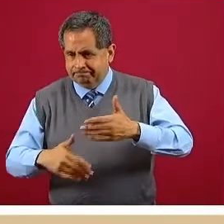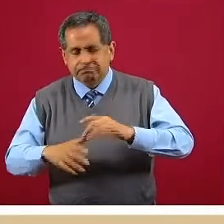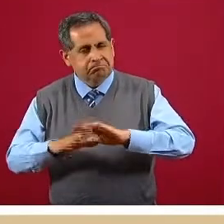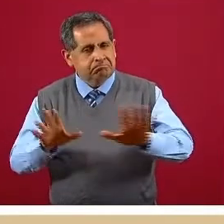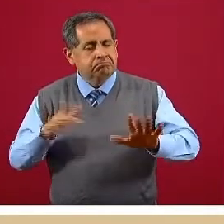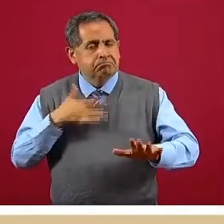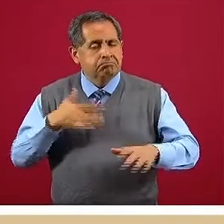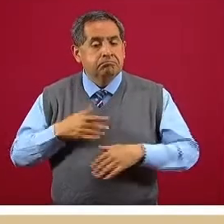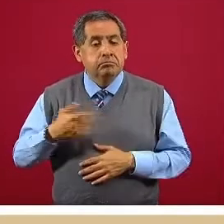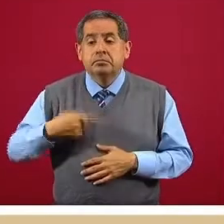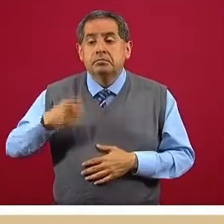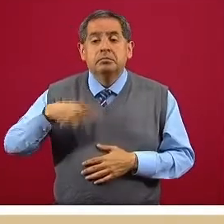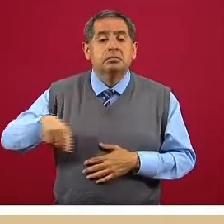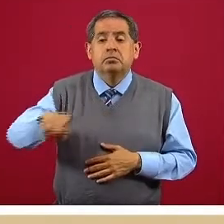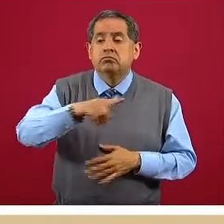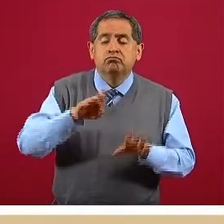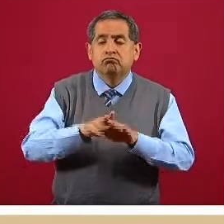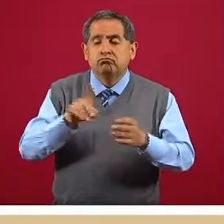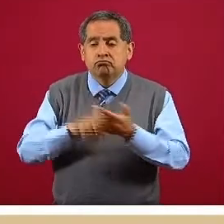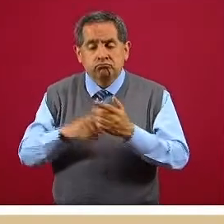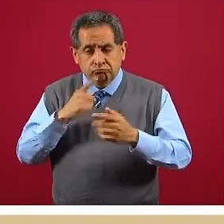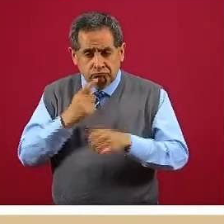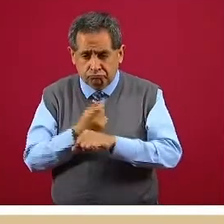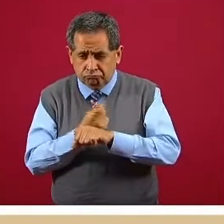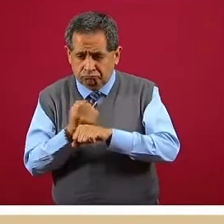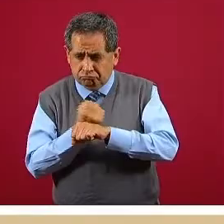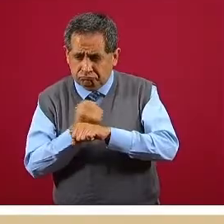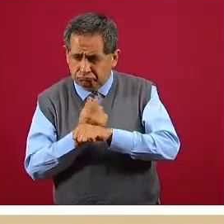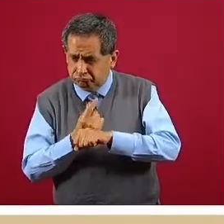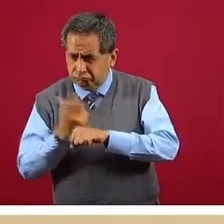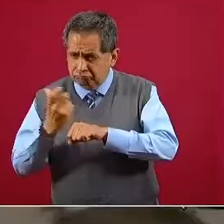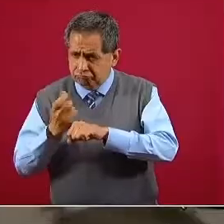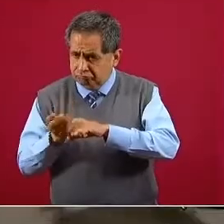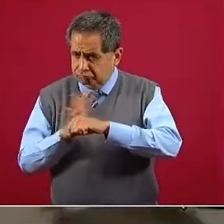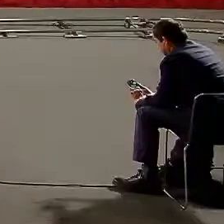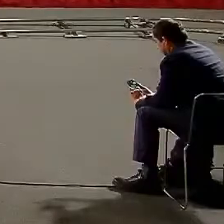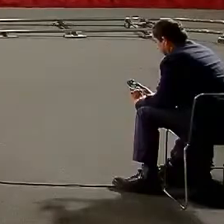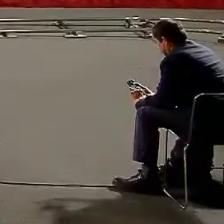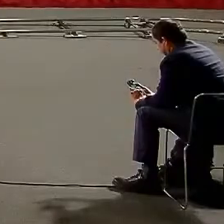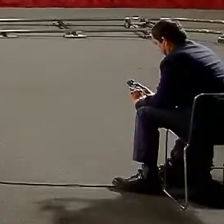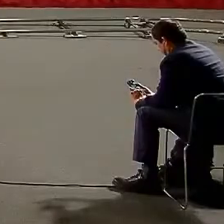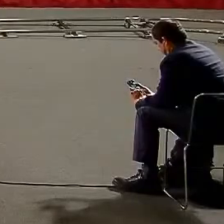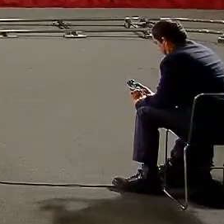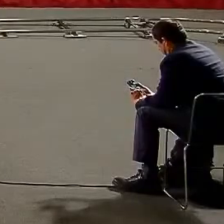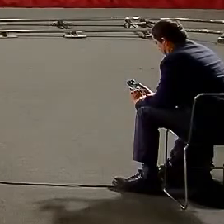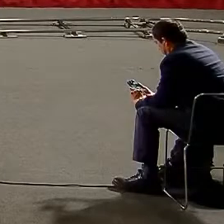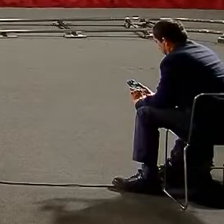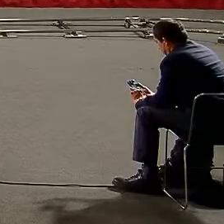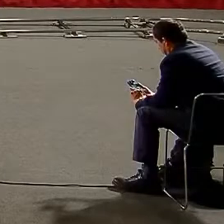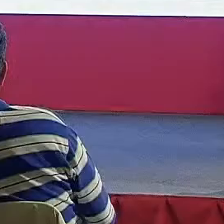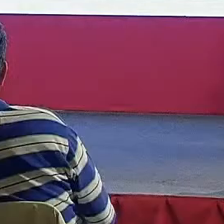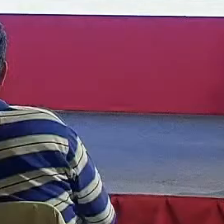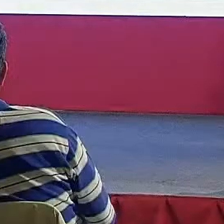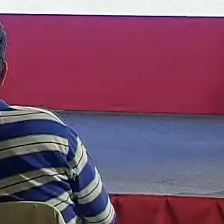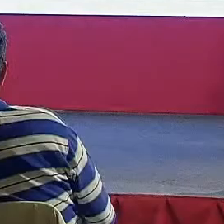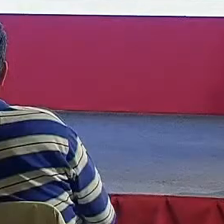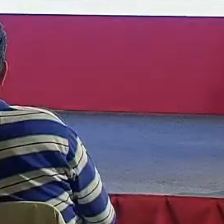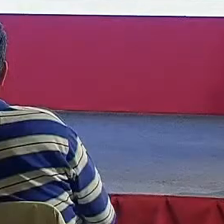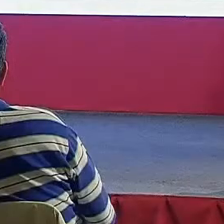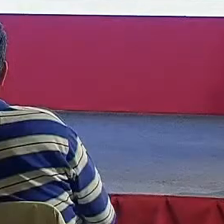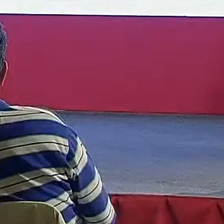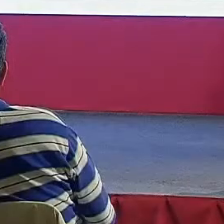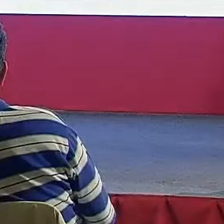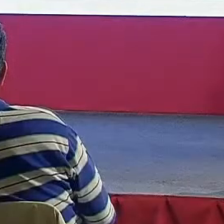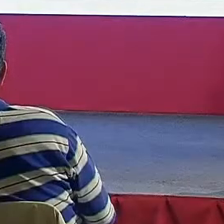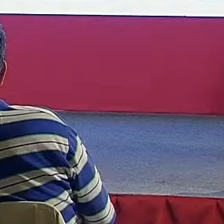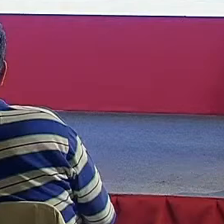cuales se obtenga la muestra de COVID, de SARS-CoV-2, lo que se les va a hacer